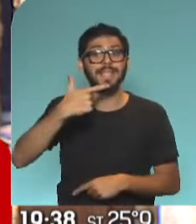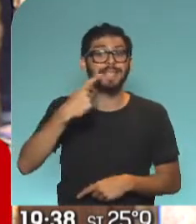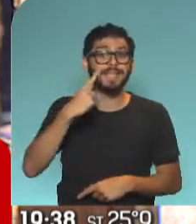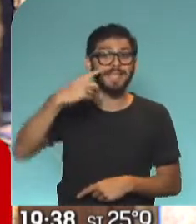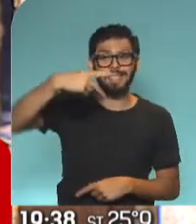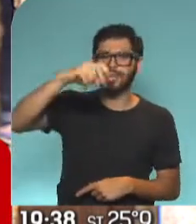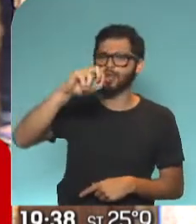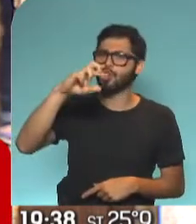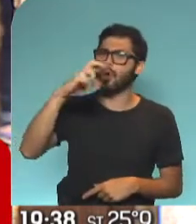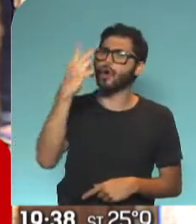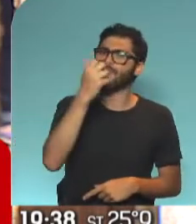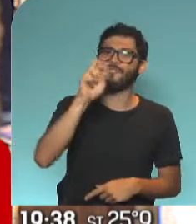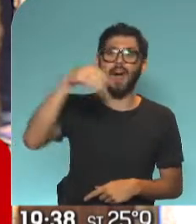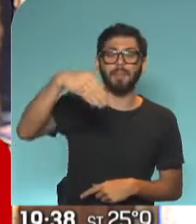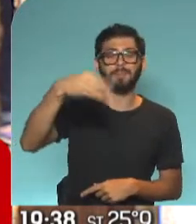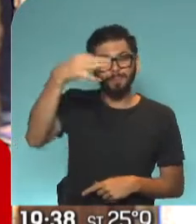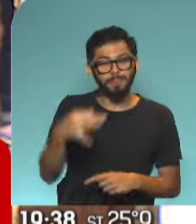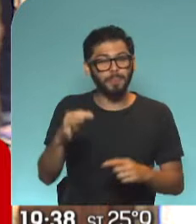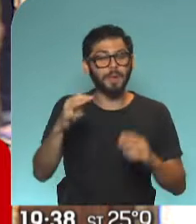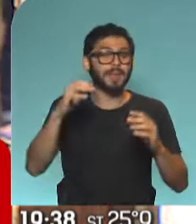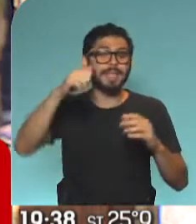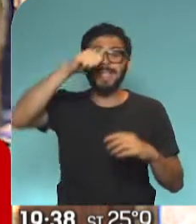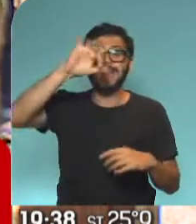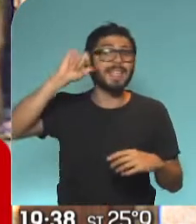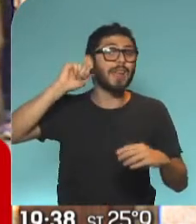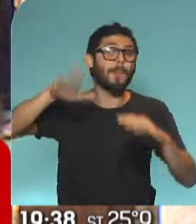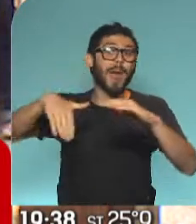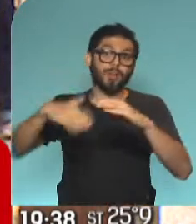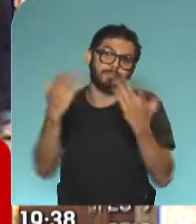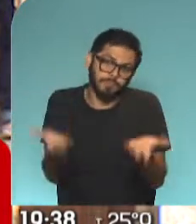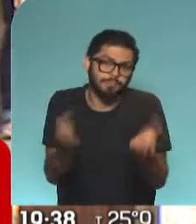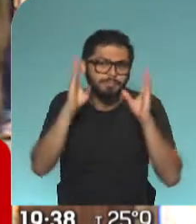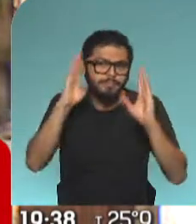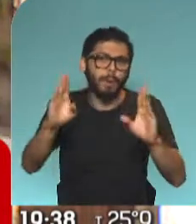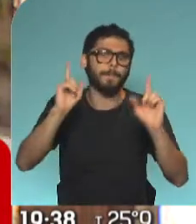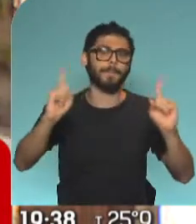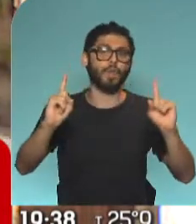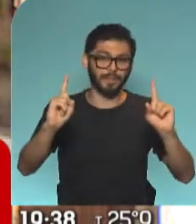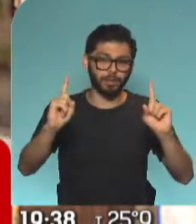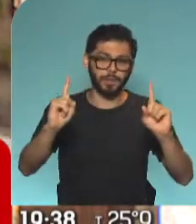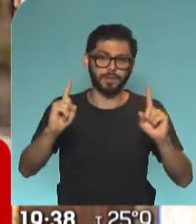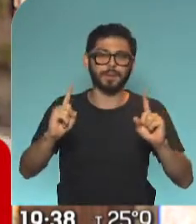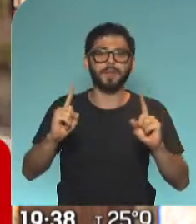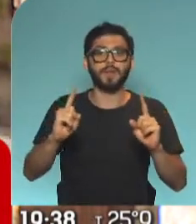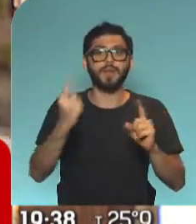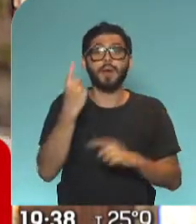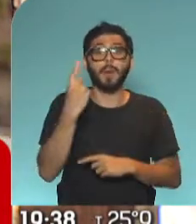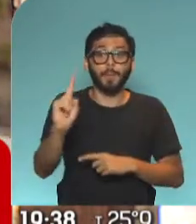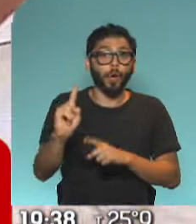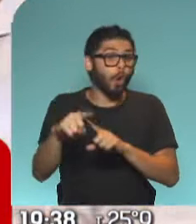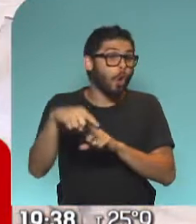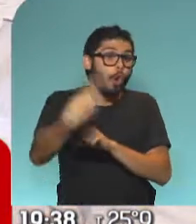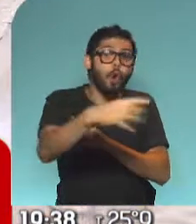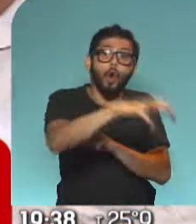todavía es para menores de 60, por ende se ha enfocado en los docentes aquí en nuestro distrito, pero en otros